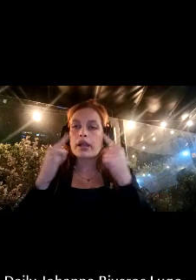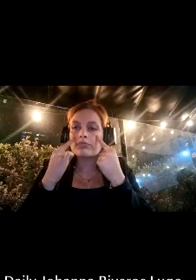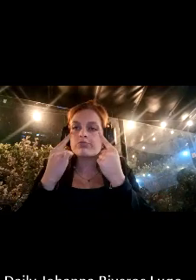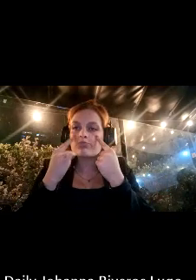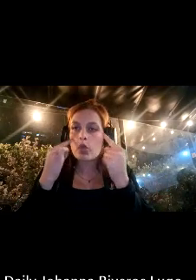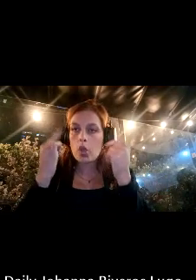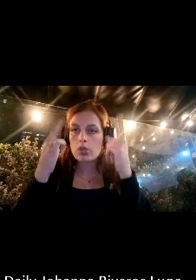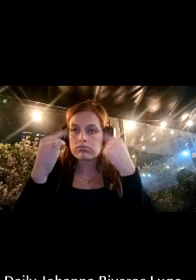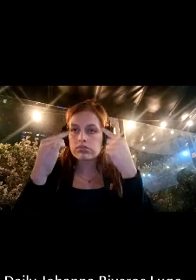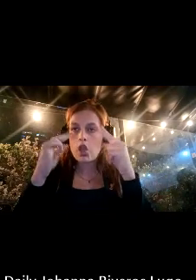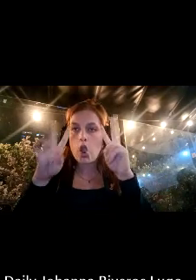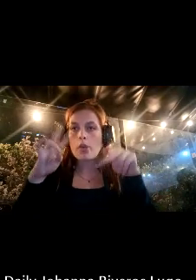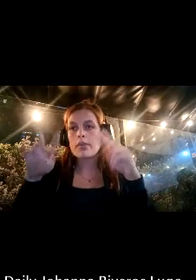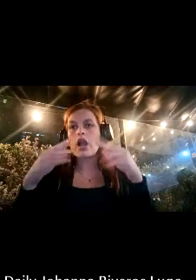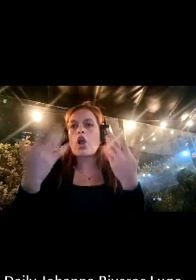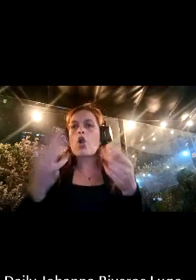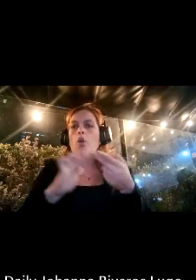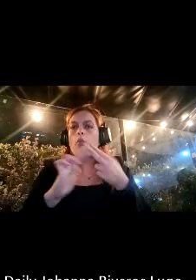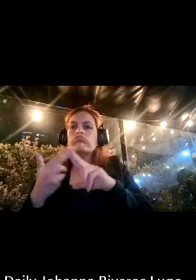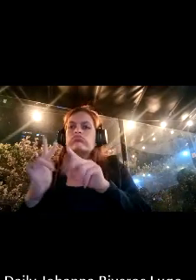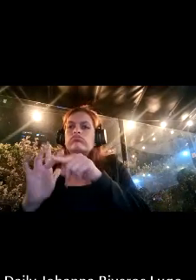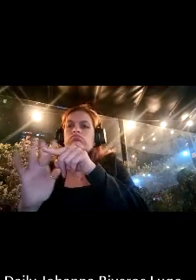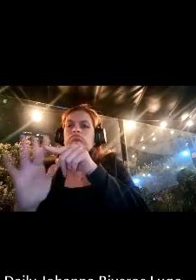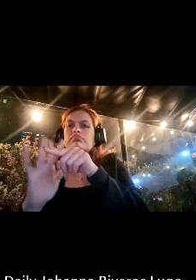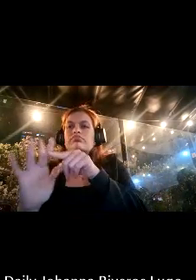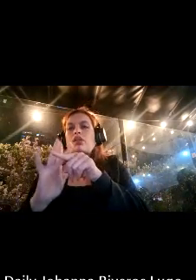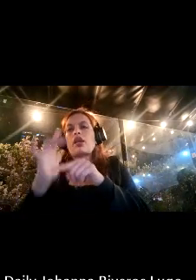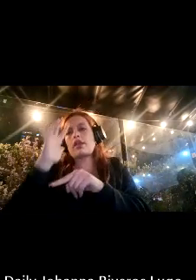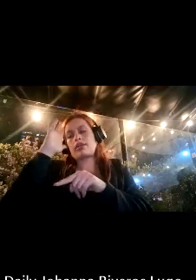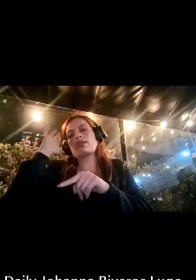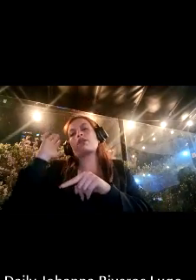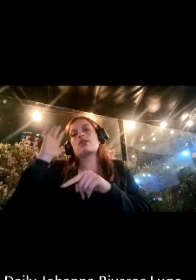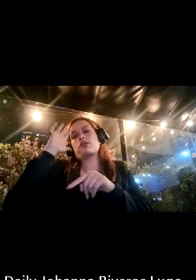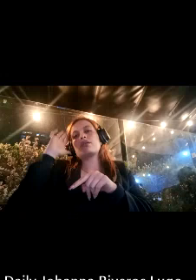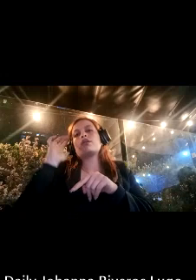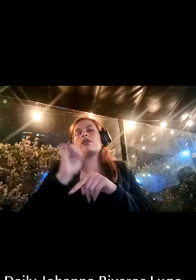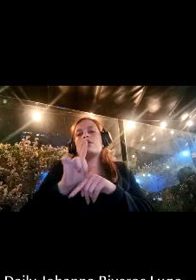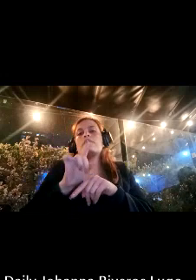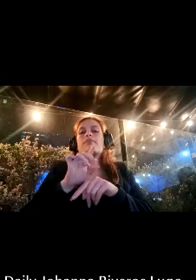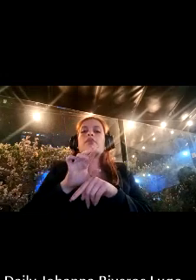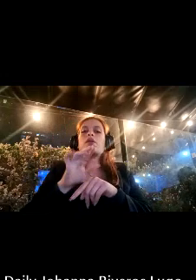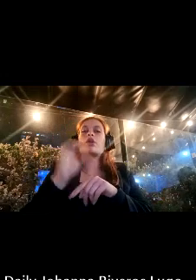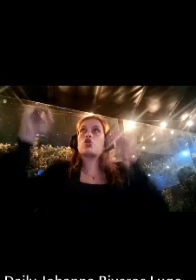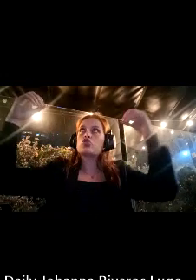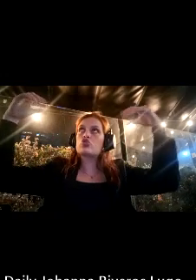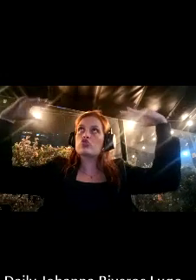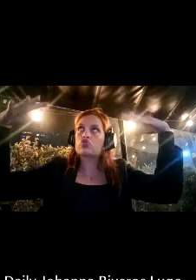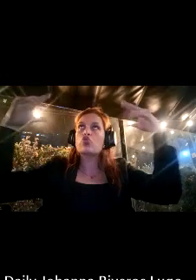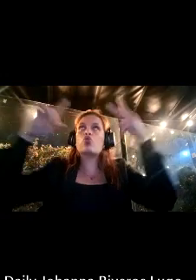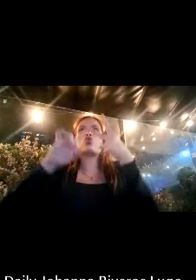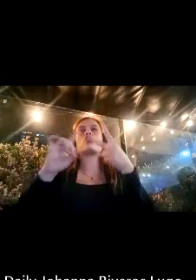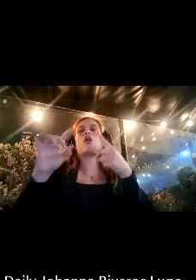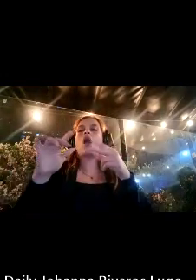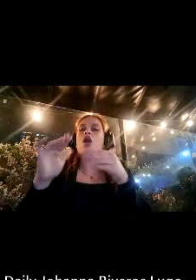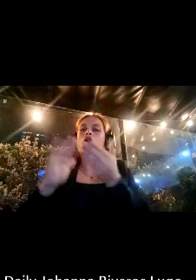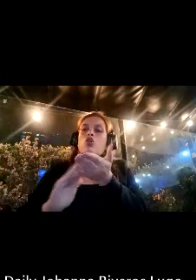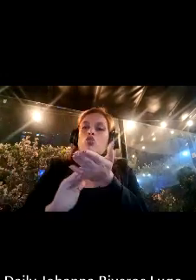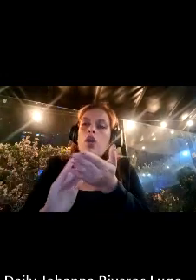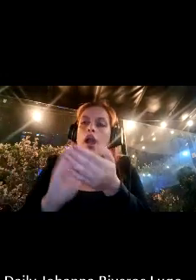laboral? Pues en el renderizado, en la iluminación de escenas y en la corrección de color, ¿cierto? En todo